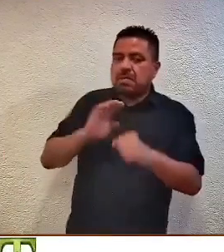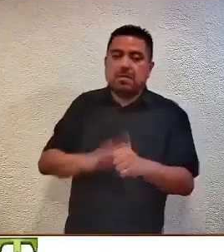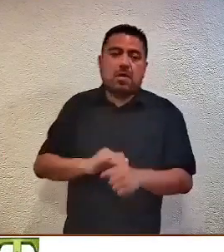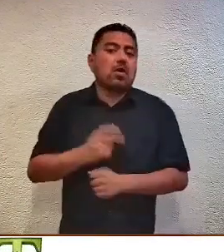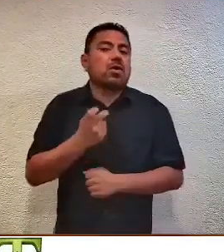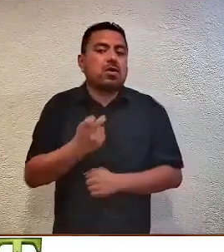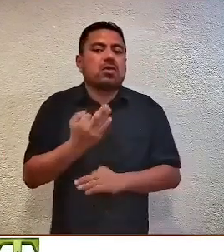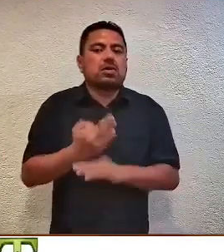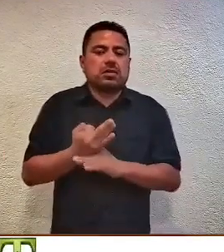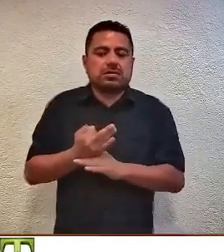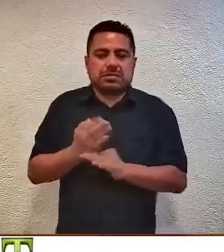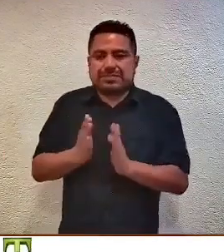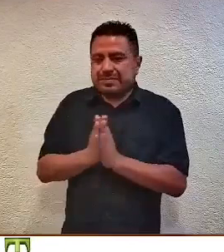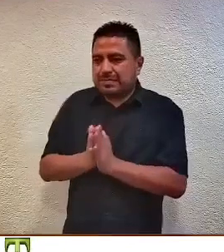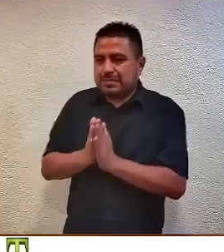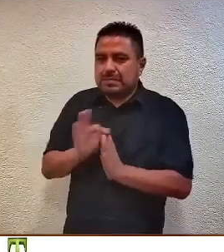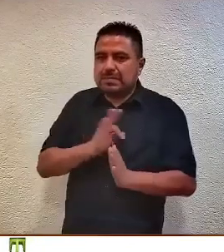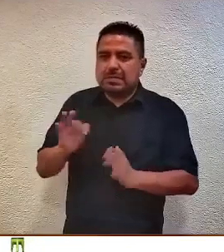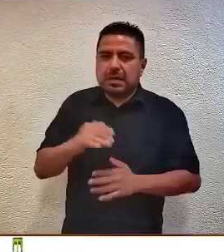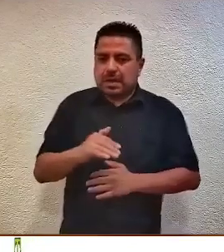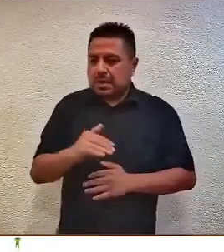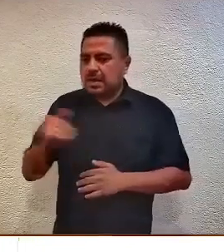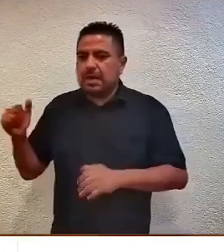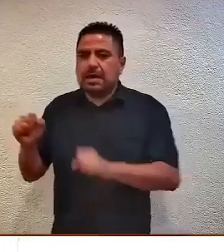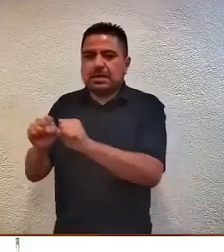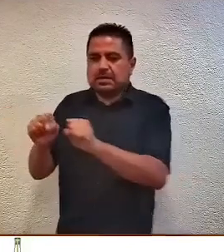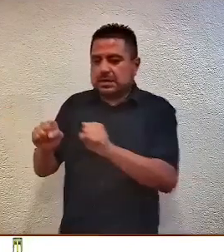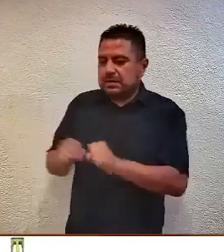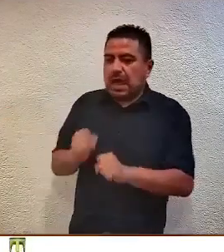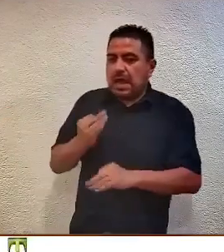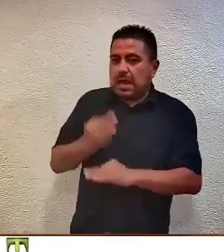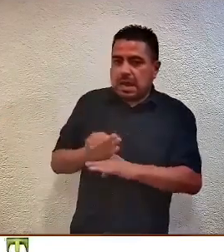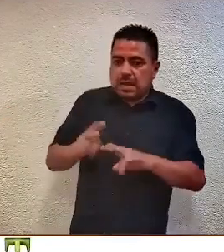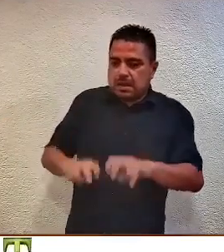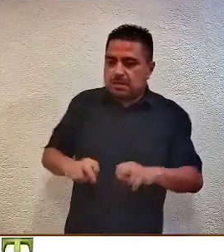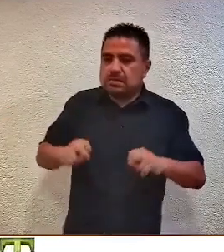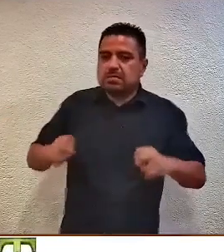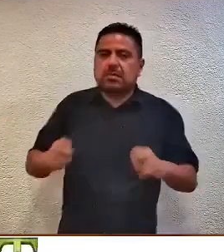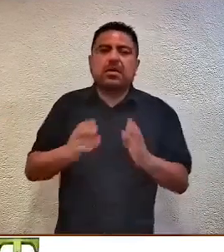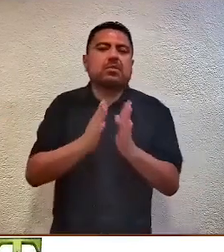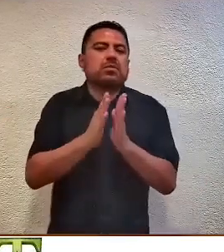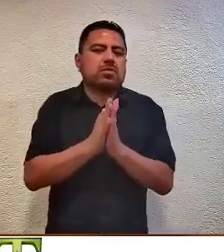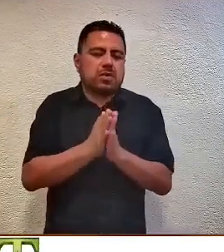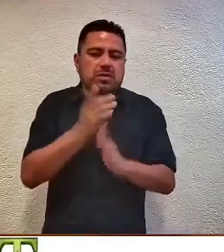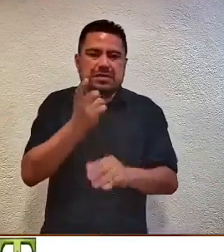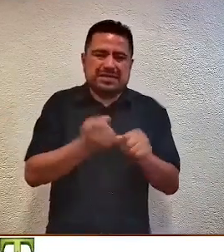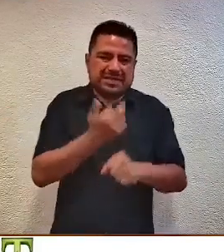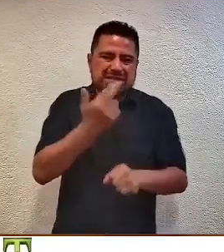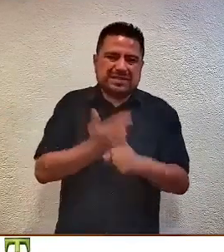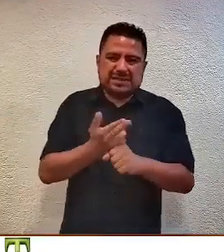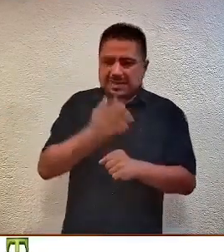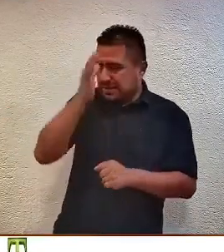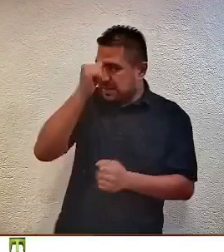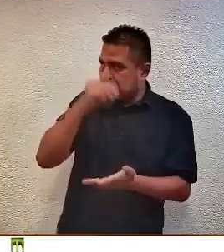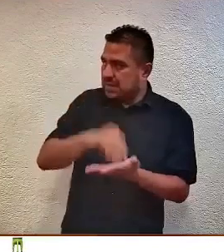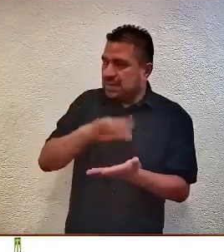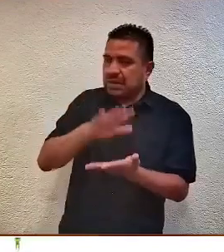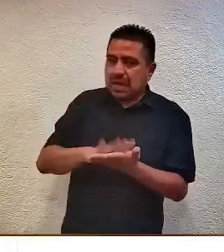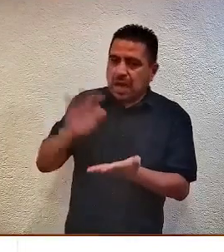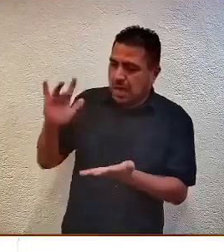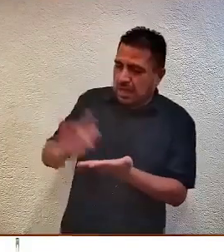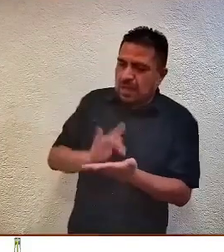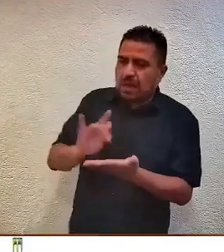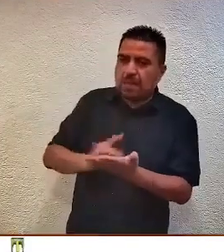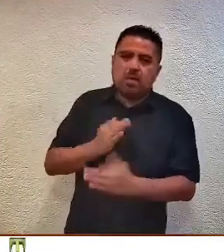que se procederá a retirarse de esta sala de pleno y le solicito al secretario general de acuerdos nos apoye con